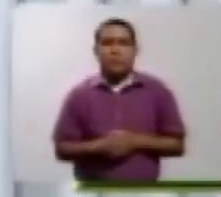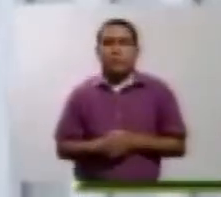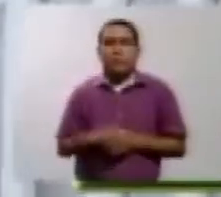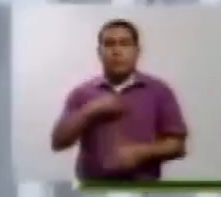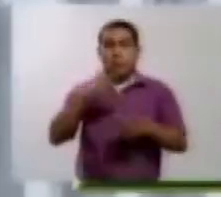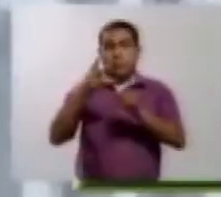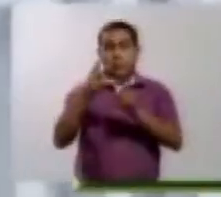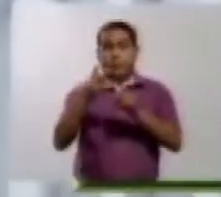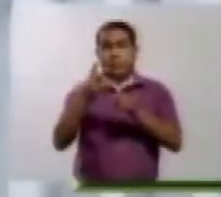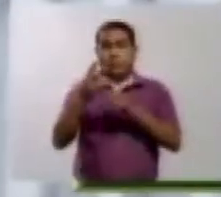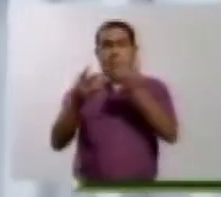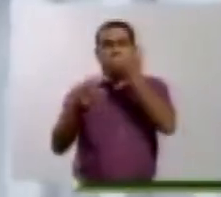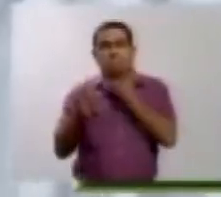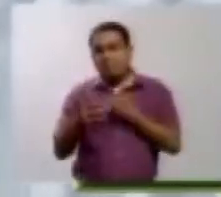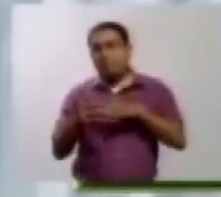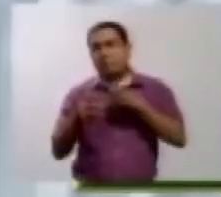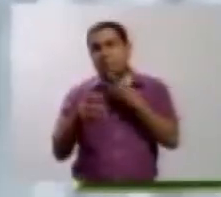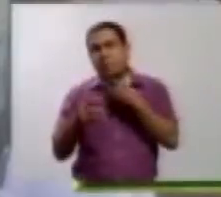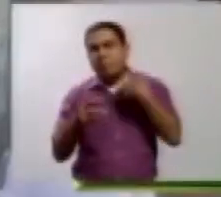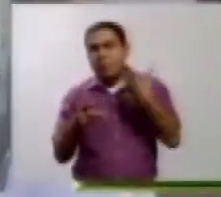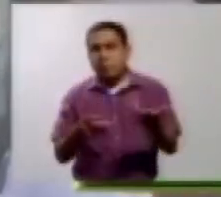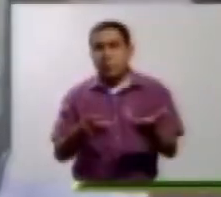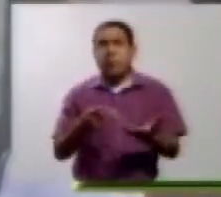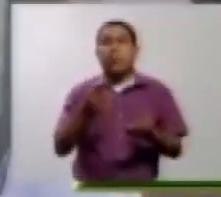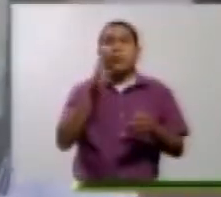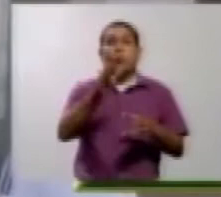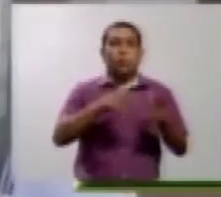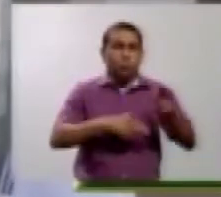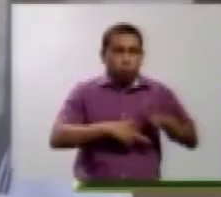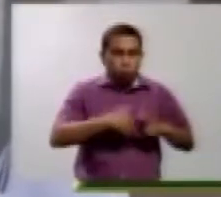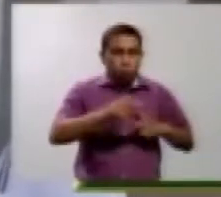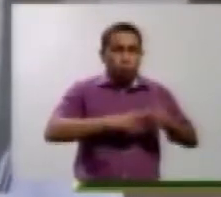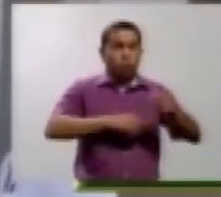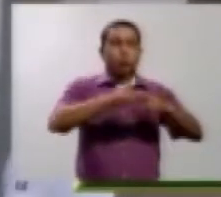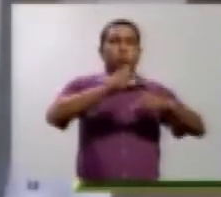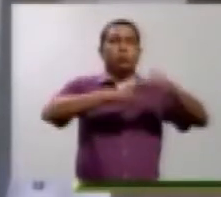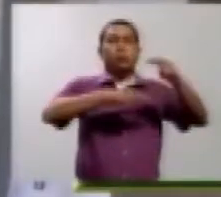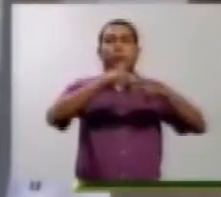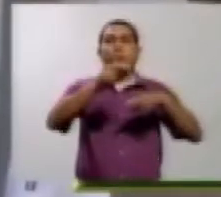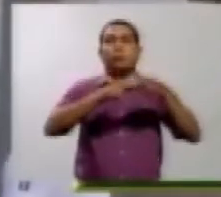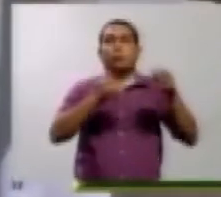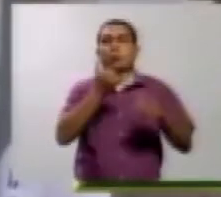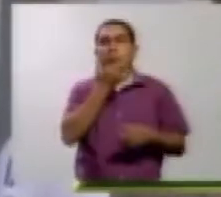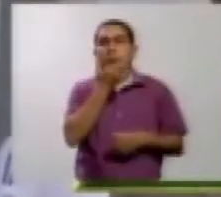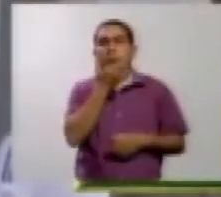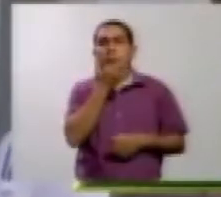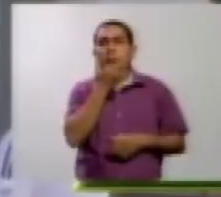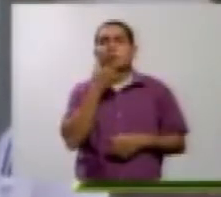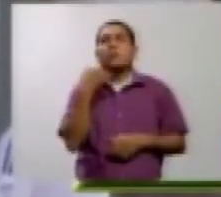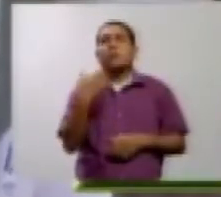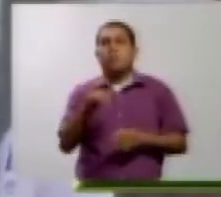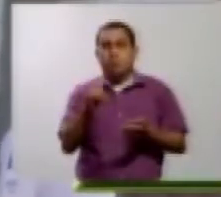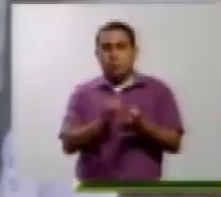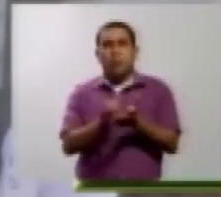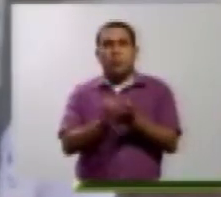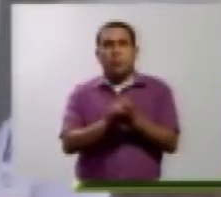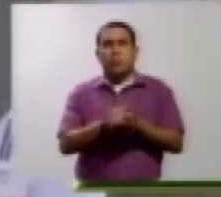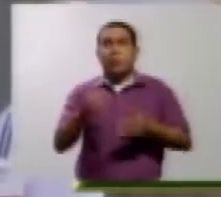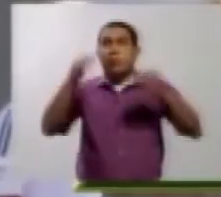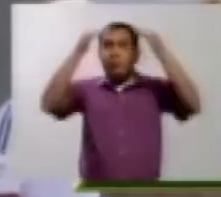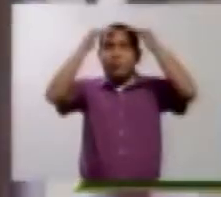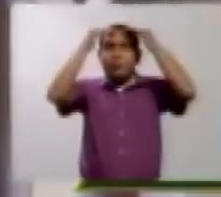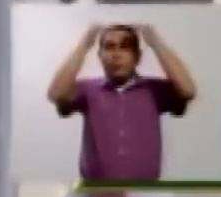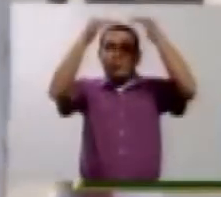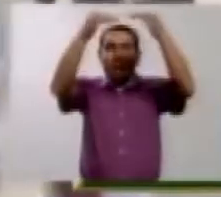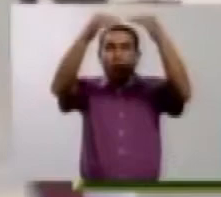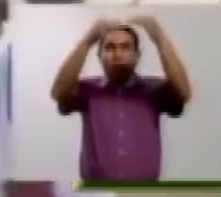la Sociedad de Arquitectos es que parte de la infraestructura del estadio será usada como techo para los vendedores, lo cual se convierte